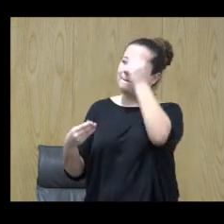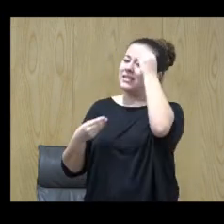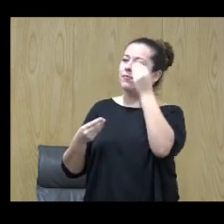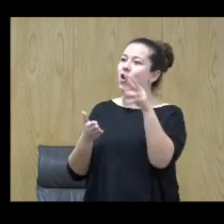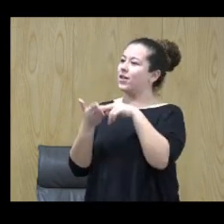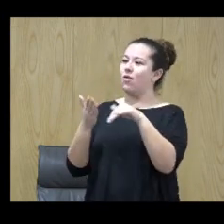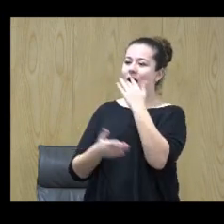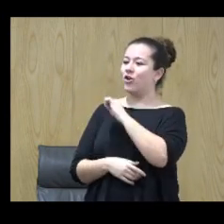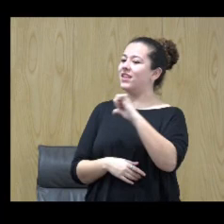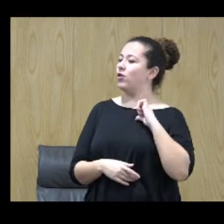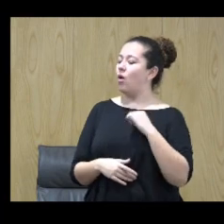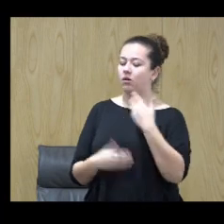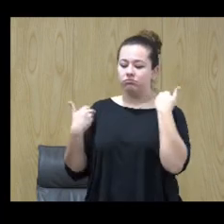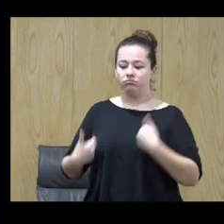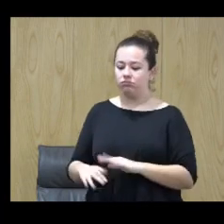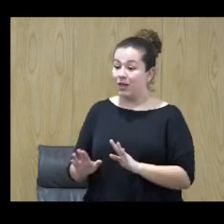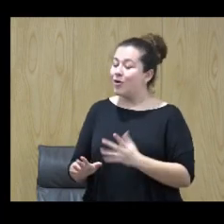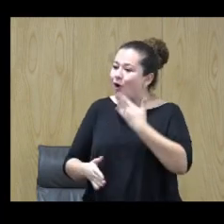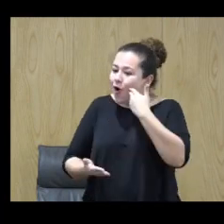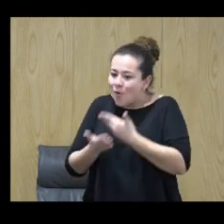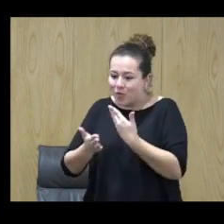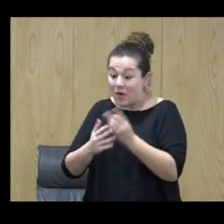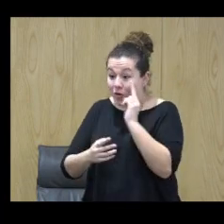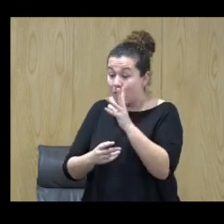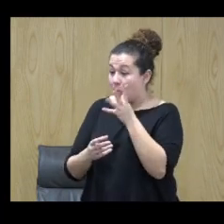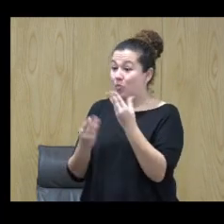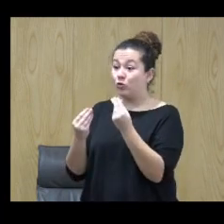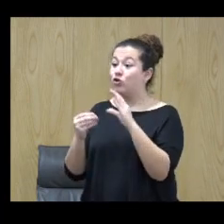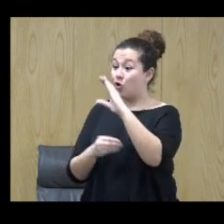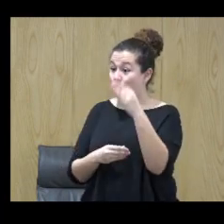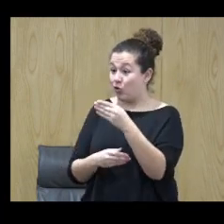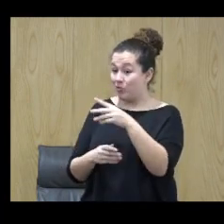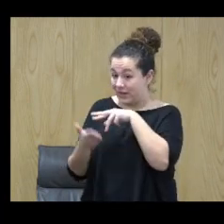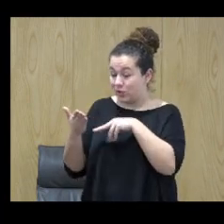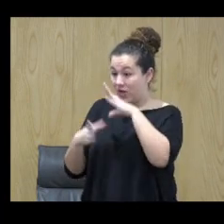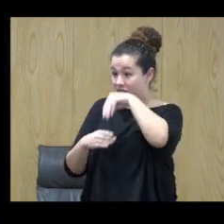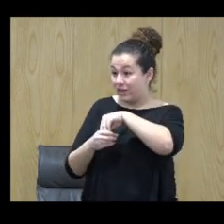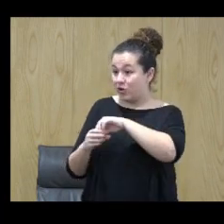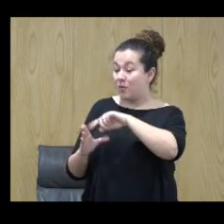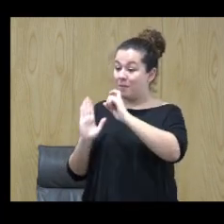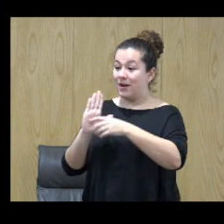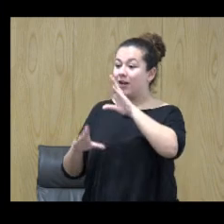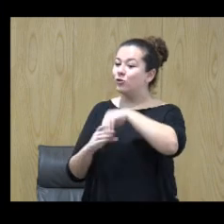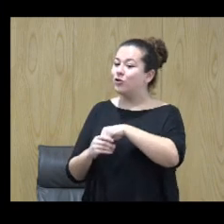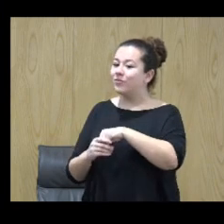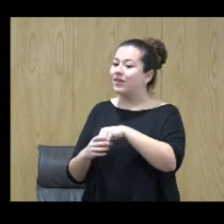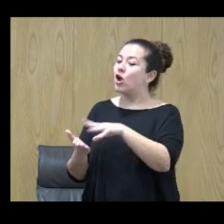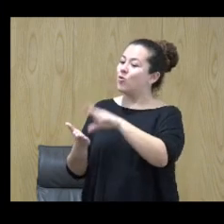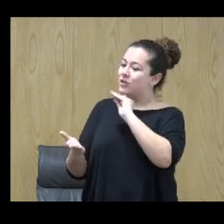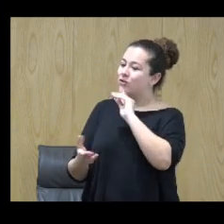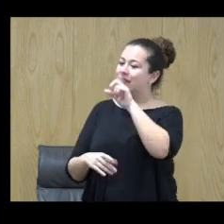y estamos comprobando, y lo vemos porque hay muchos clubes de lectura dentro del movimiento asociativo Plena Inclusión, que la comprensión también se